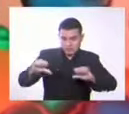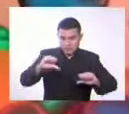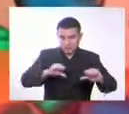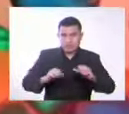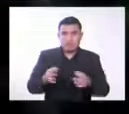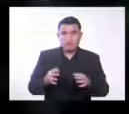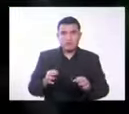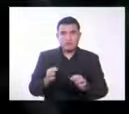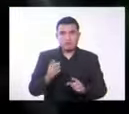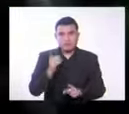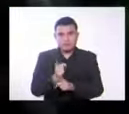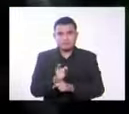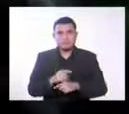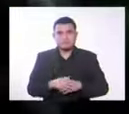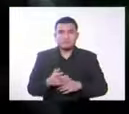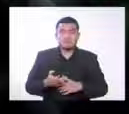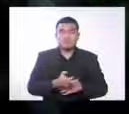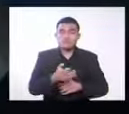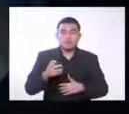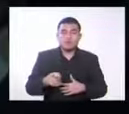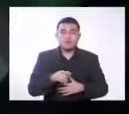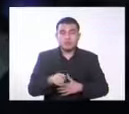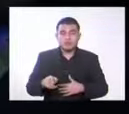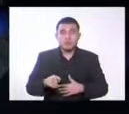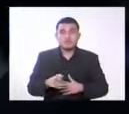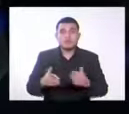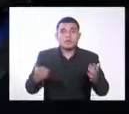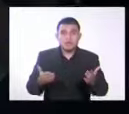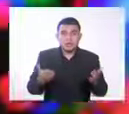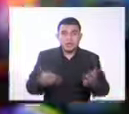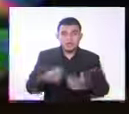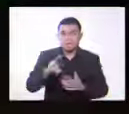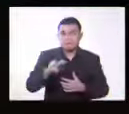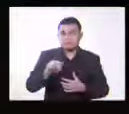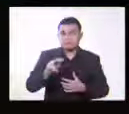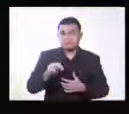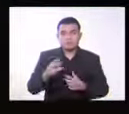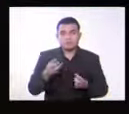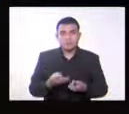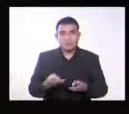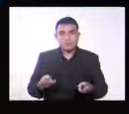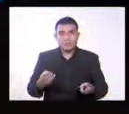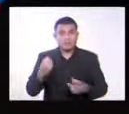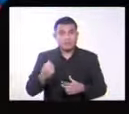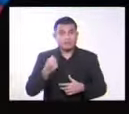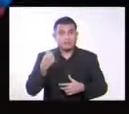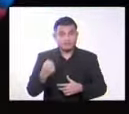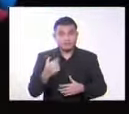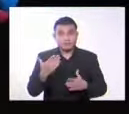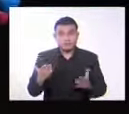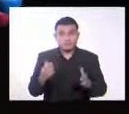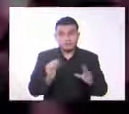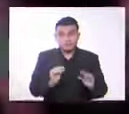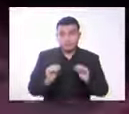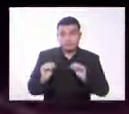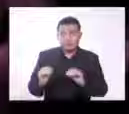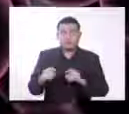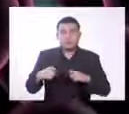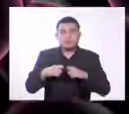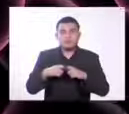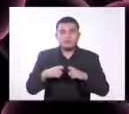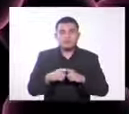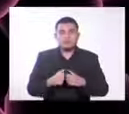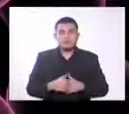específica. Todos estos efectos hacen de los nanomateriales importantes candidatos para aplicaciones en energía.